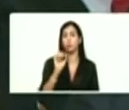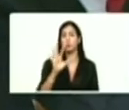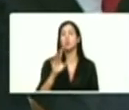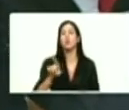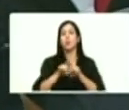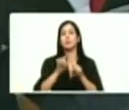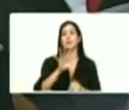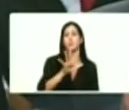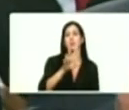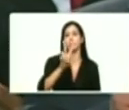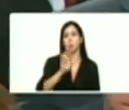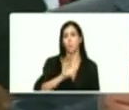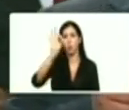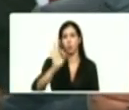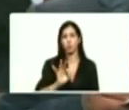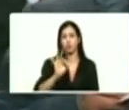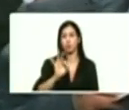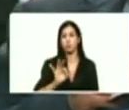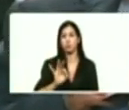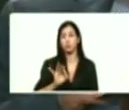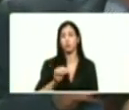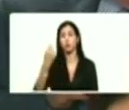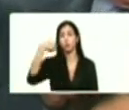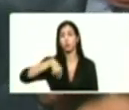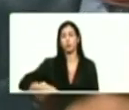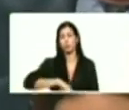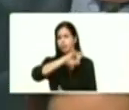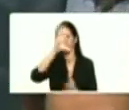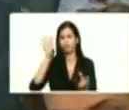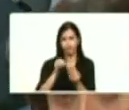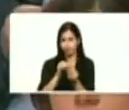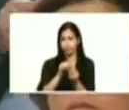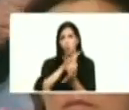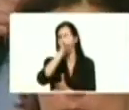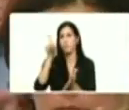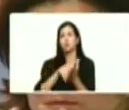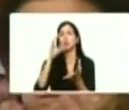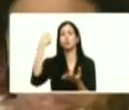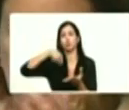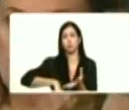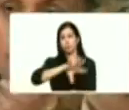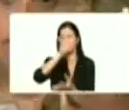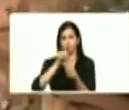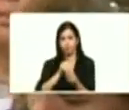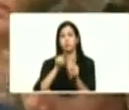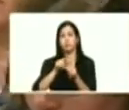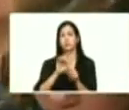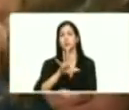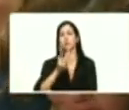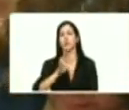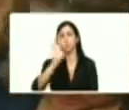% del ingreso real integral de los trabajadores y trabajadoras del país